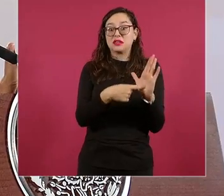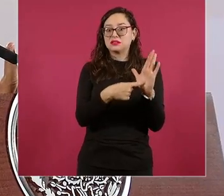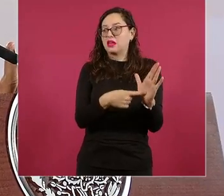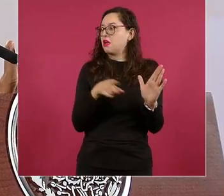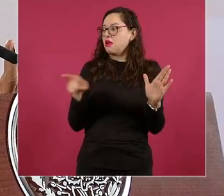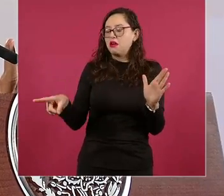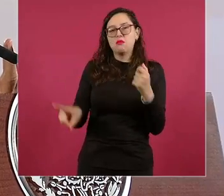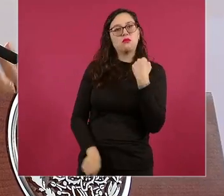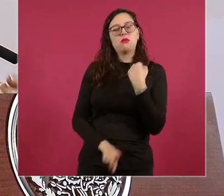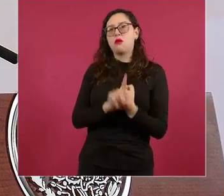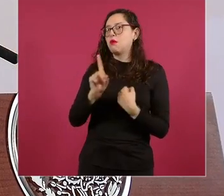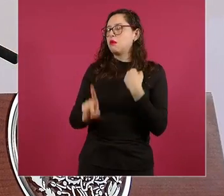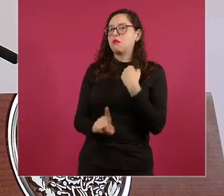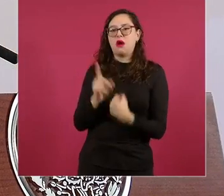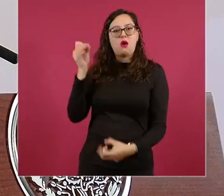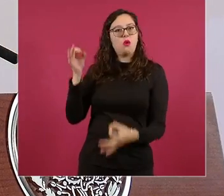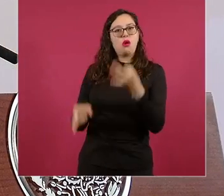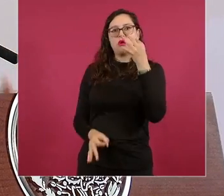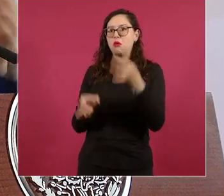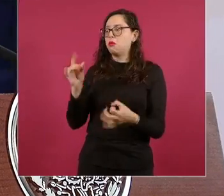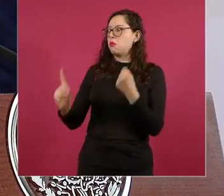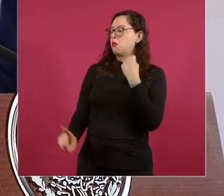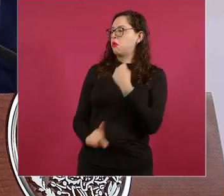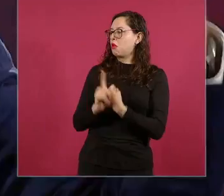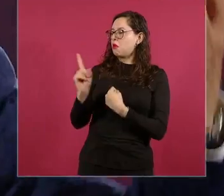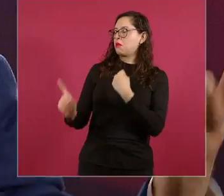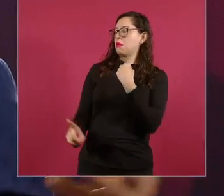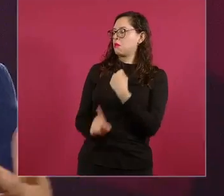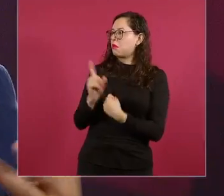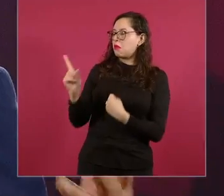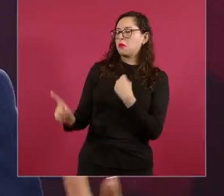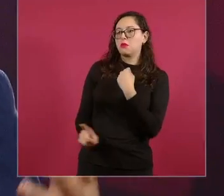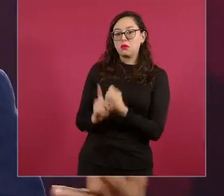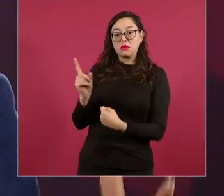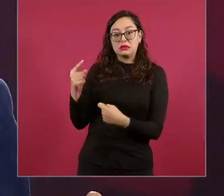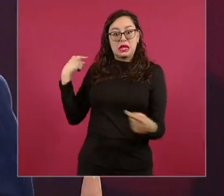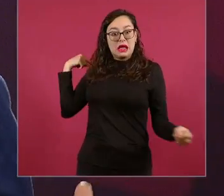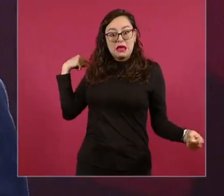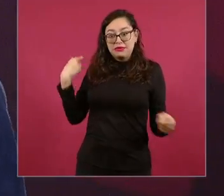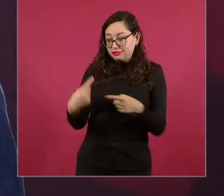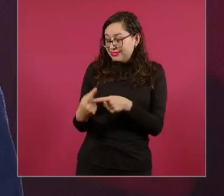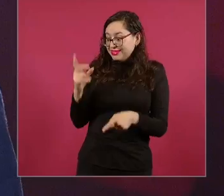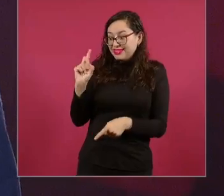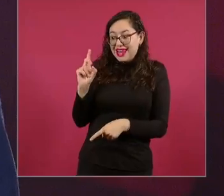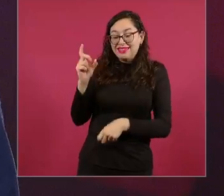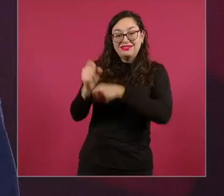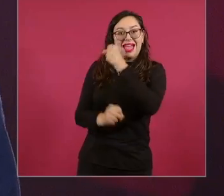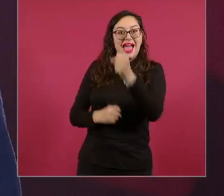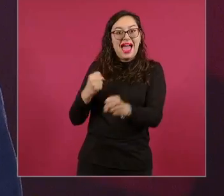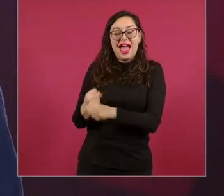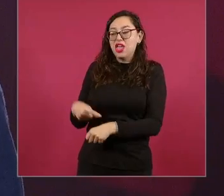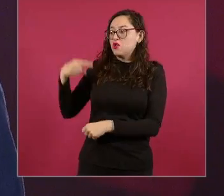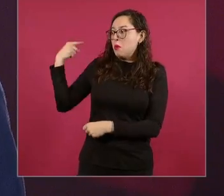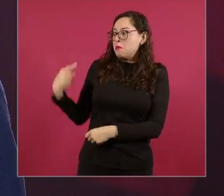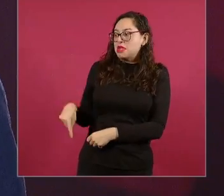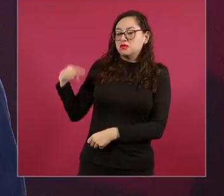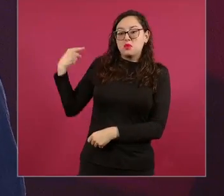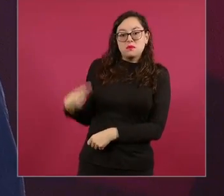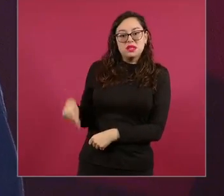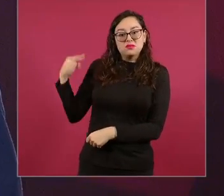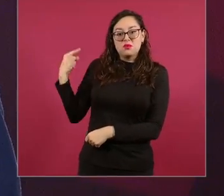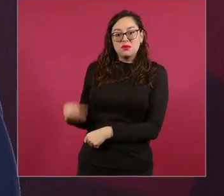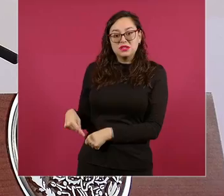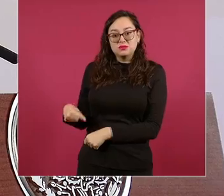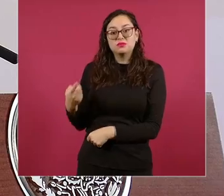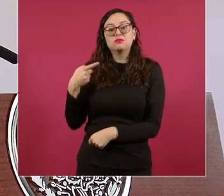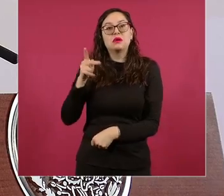Pero esto ayuda más a que se entienda por